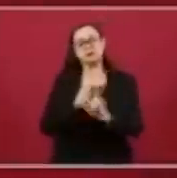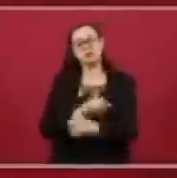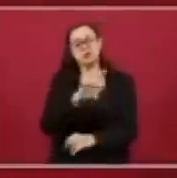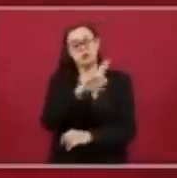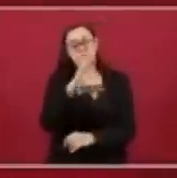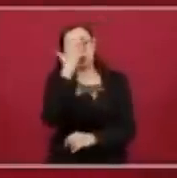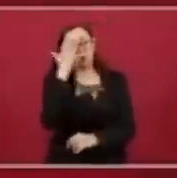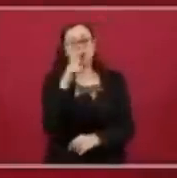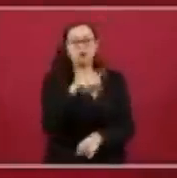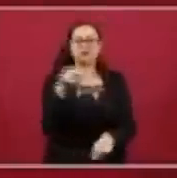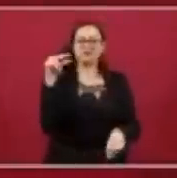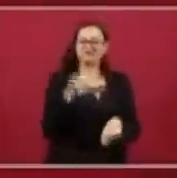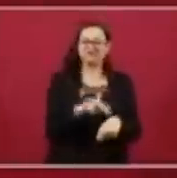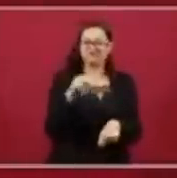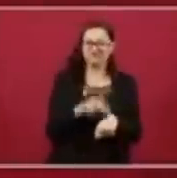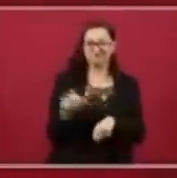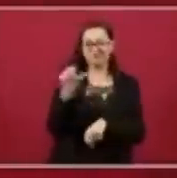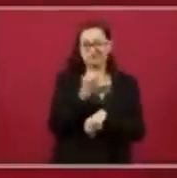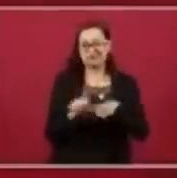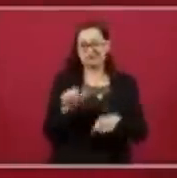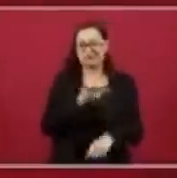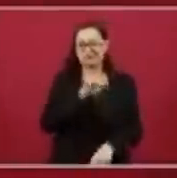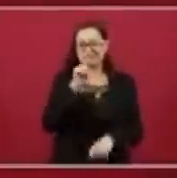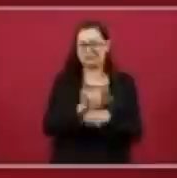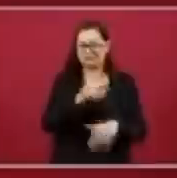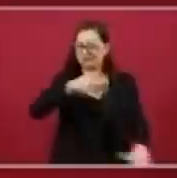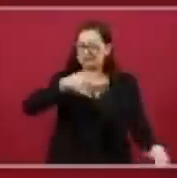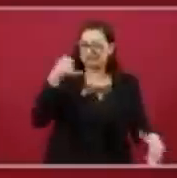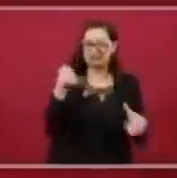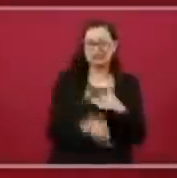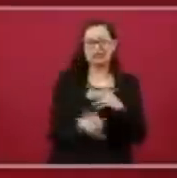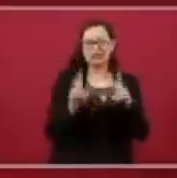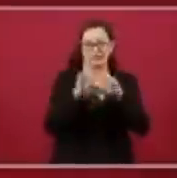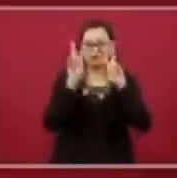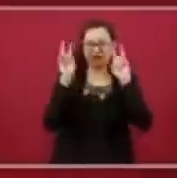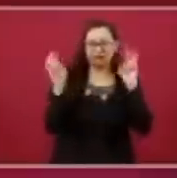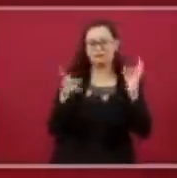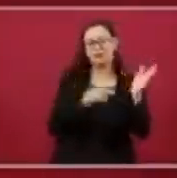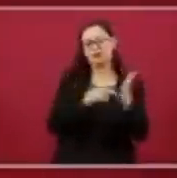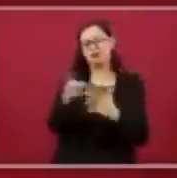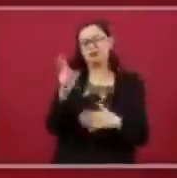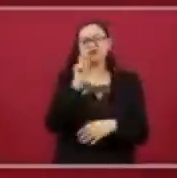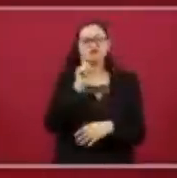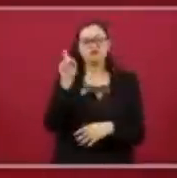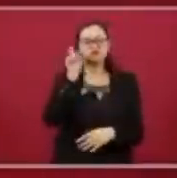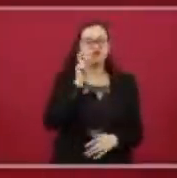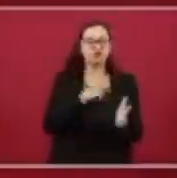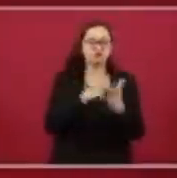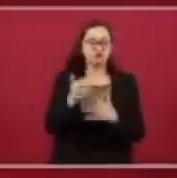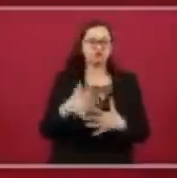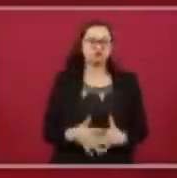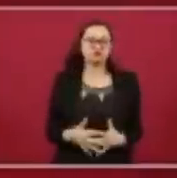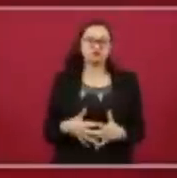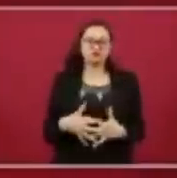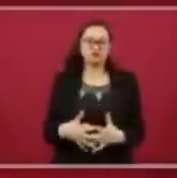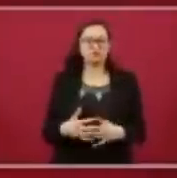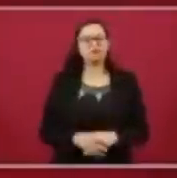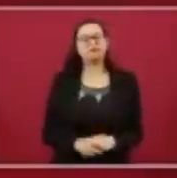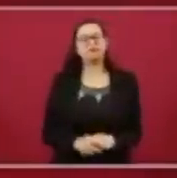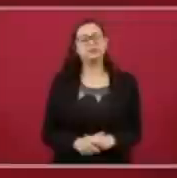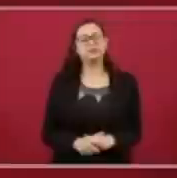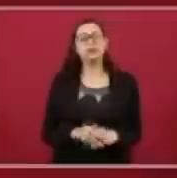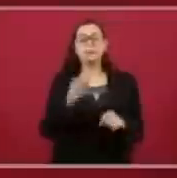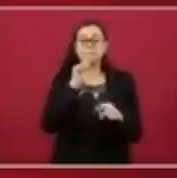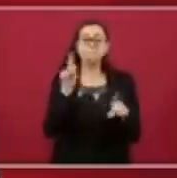cirujano, especialista en derechos sexuales y reproductivos. Además, está ahorita